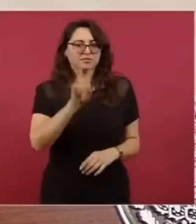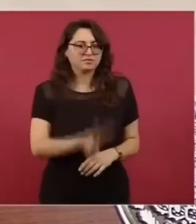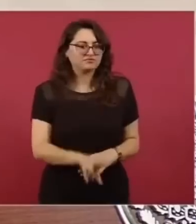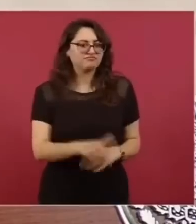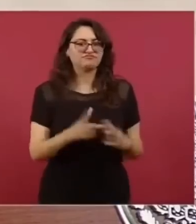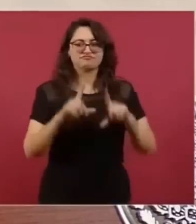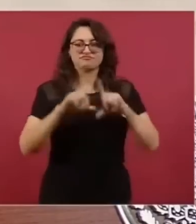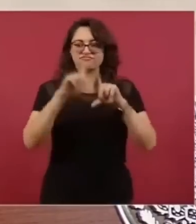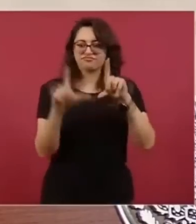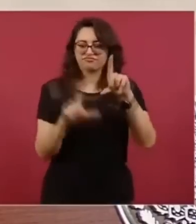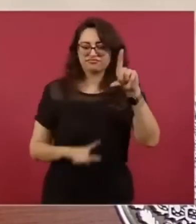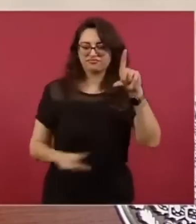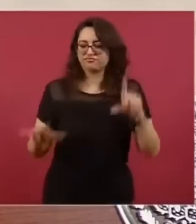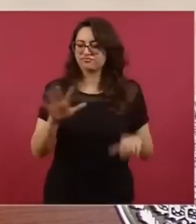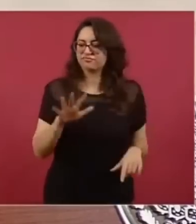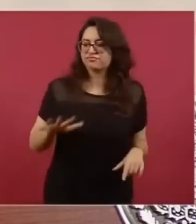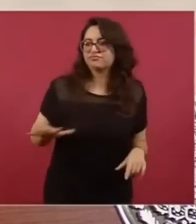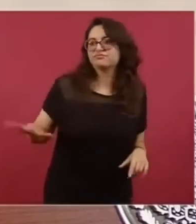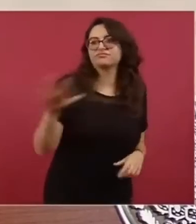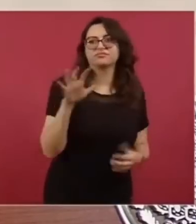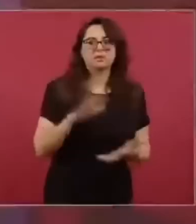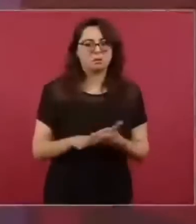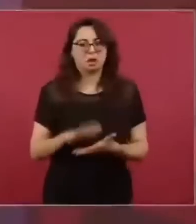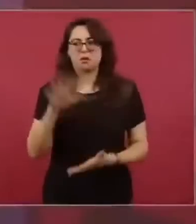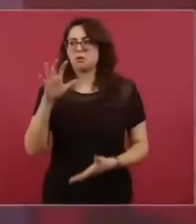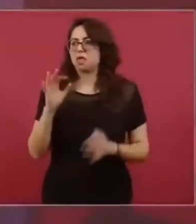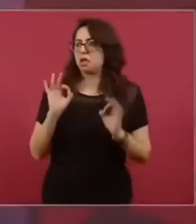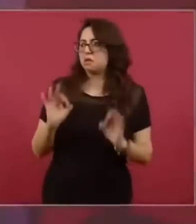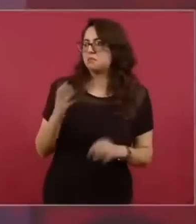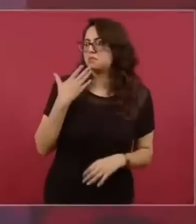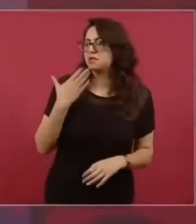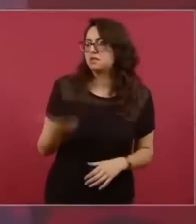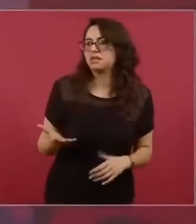pueblo, pues sí me daría mucha vergüenza.